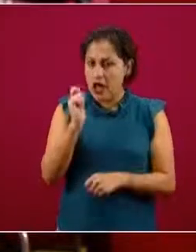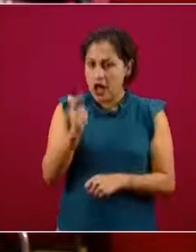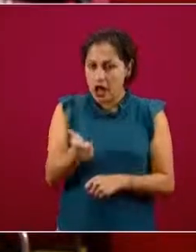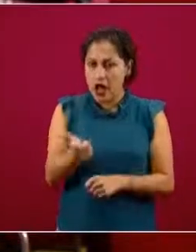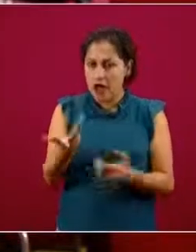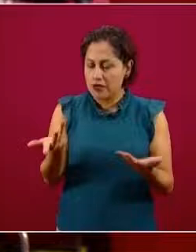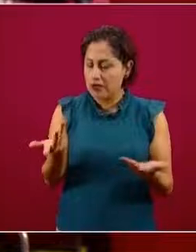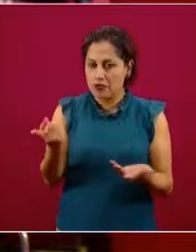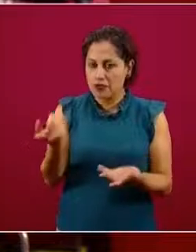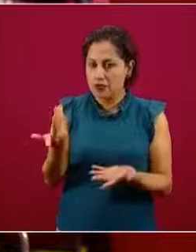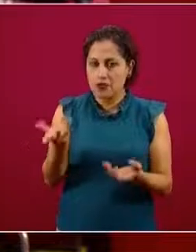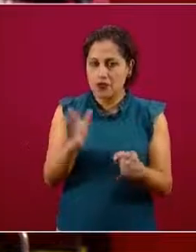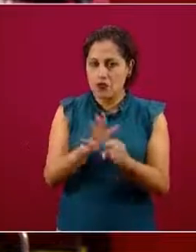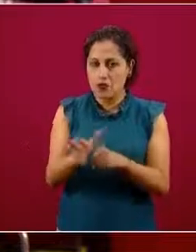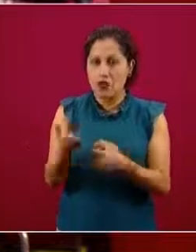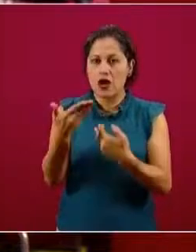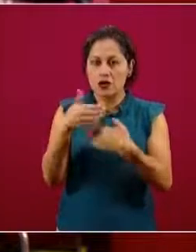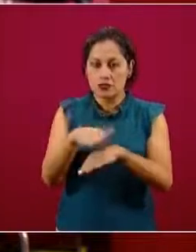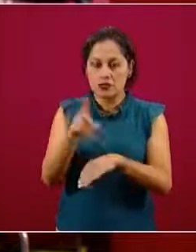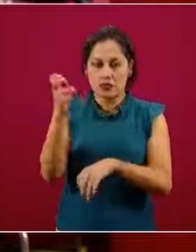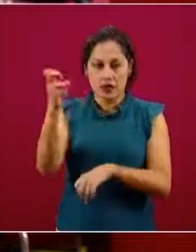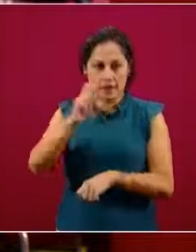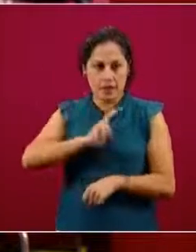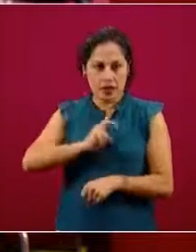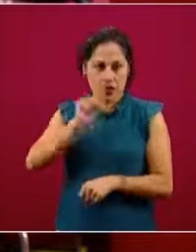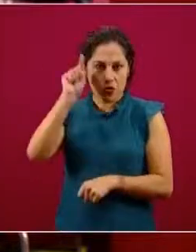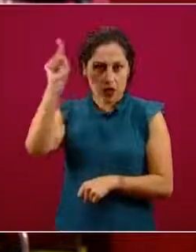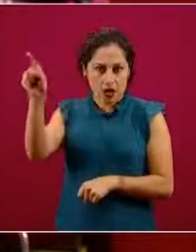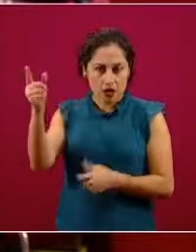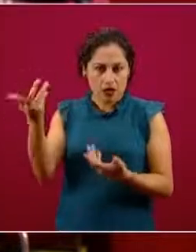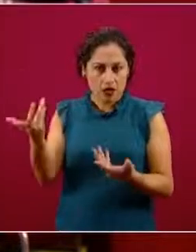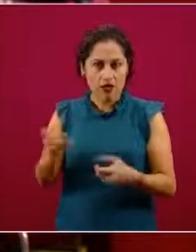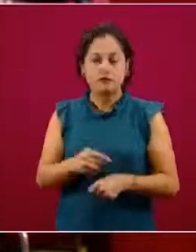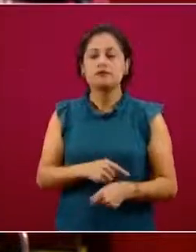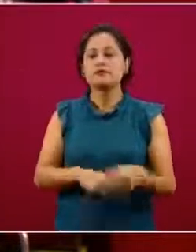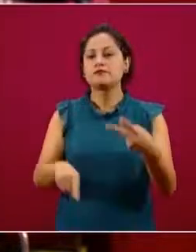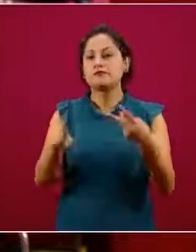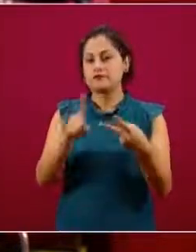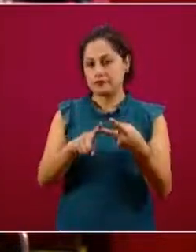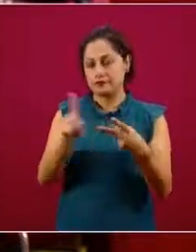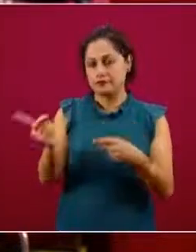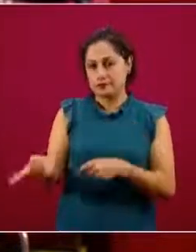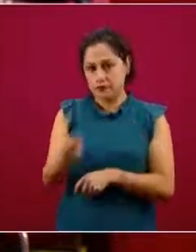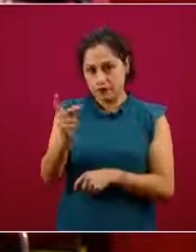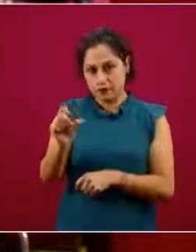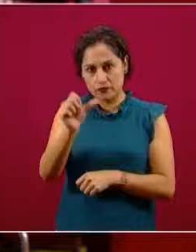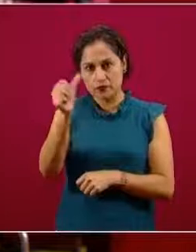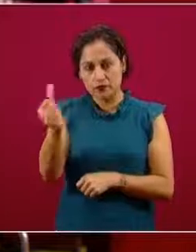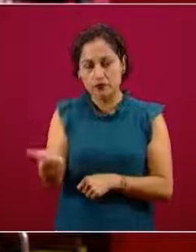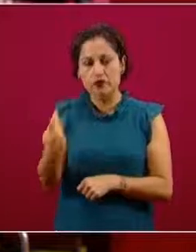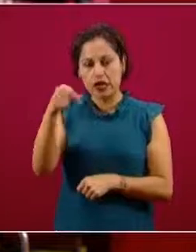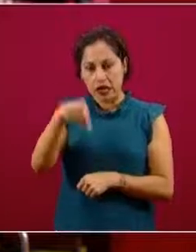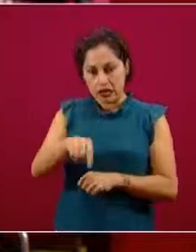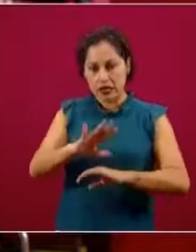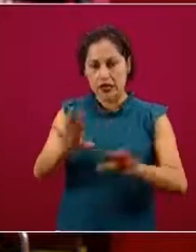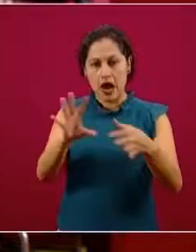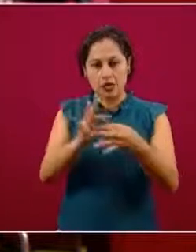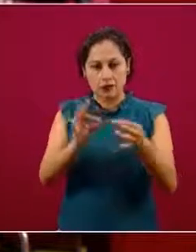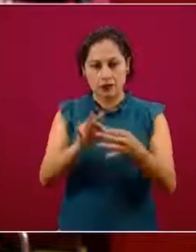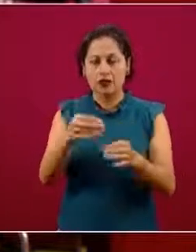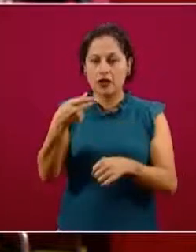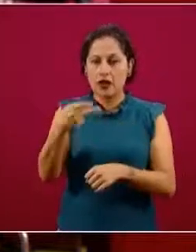básicamente qué información tienen sobre eso. Luego, algo que ya ha explicado aquí, pero como en esta semana